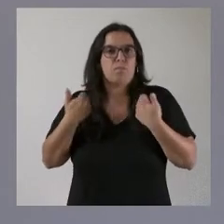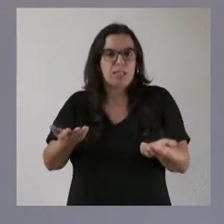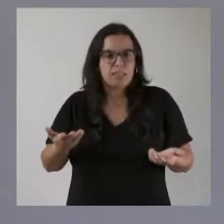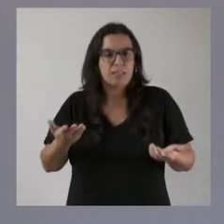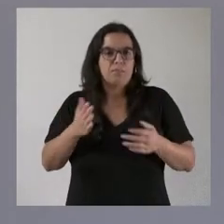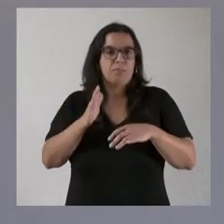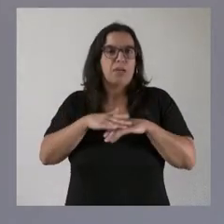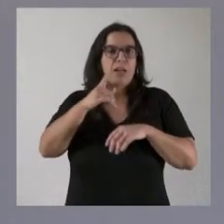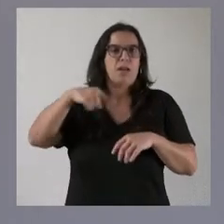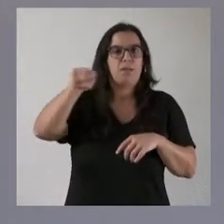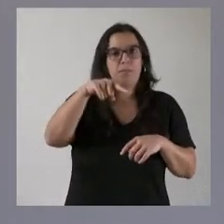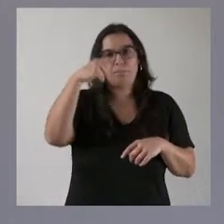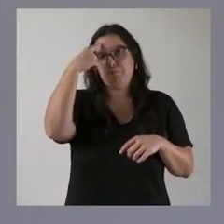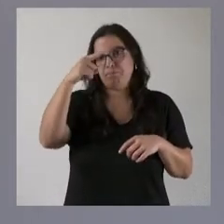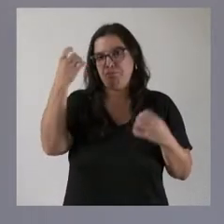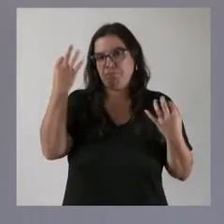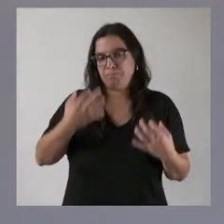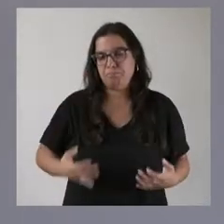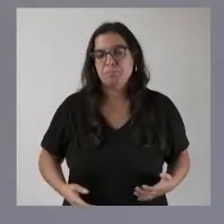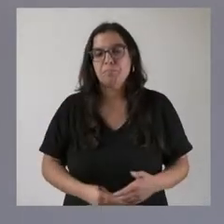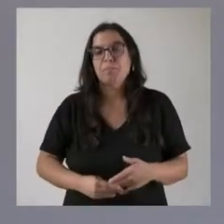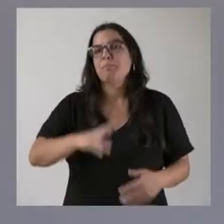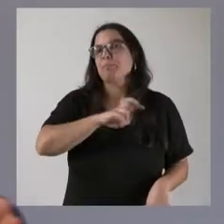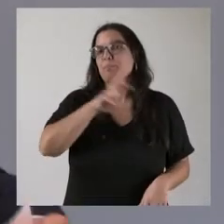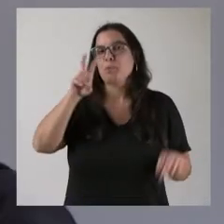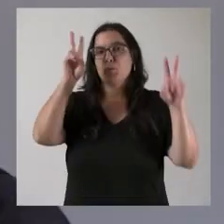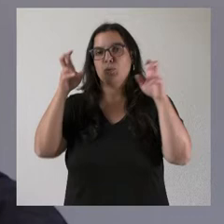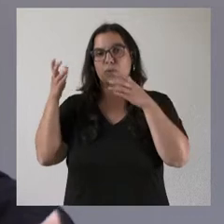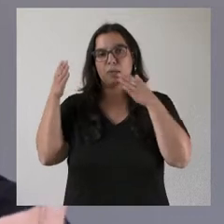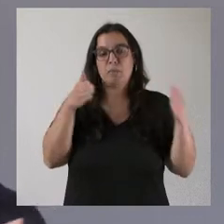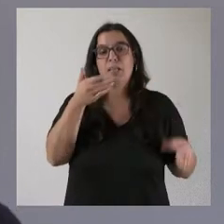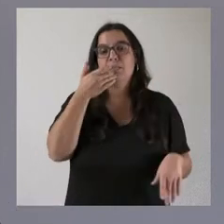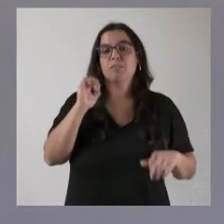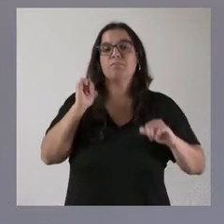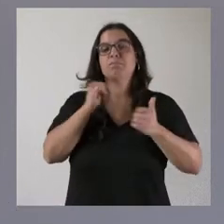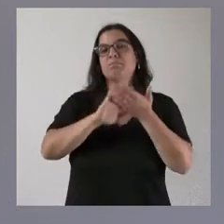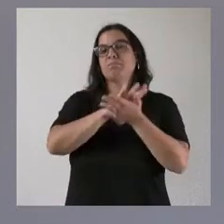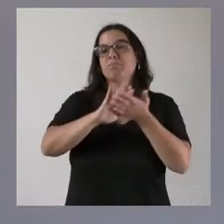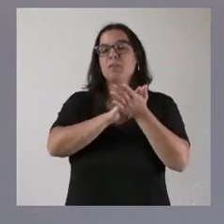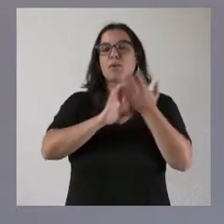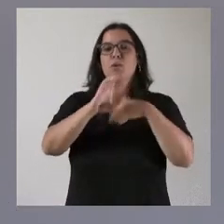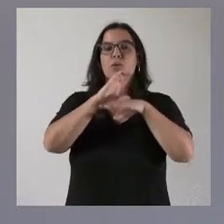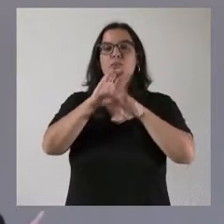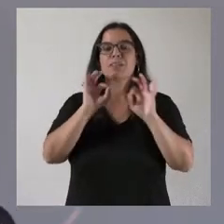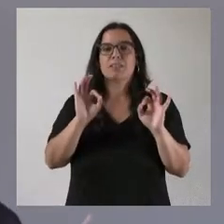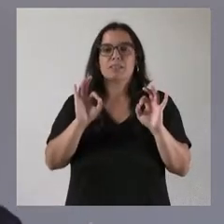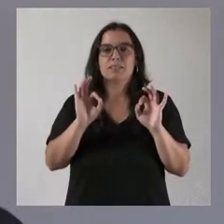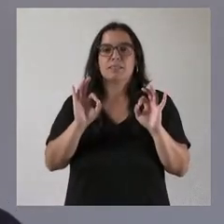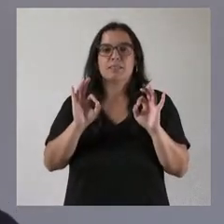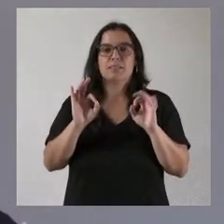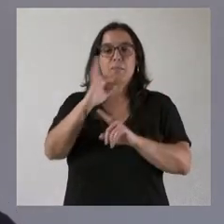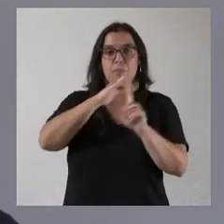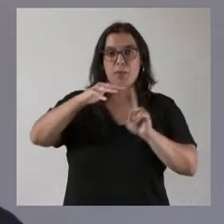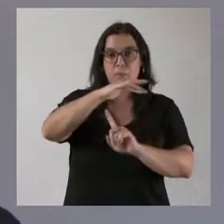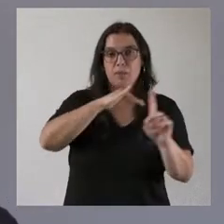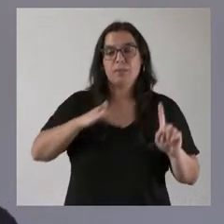accesible para todos ustedes en otro orden de cosas Si ya entramos en el ámbito de la consejería de medio